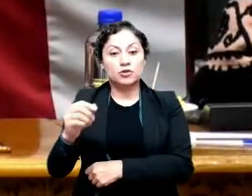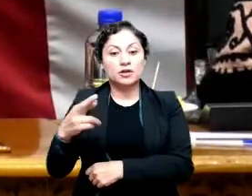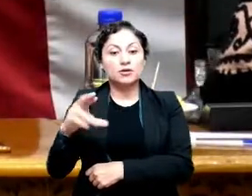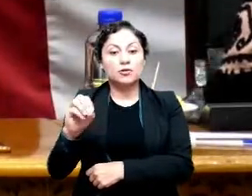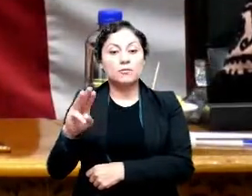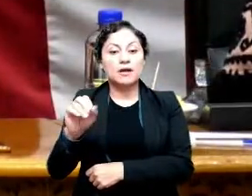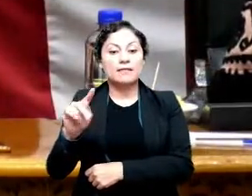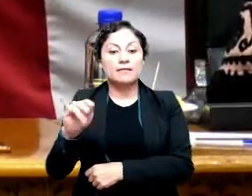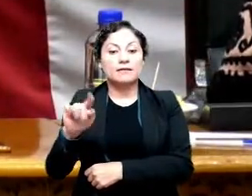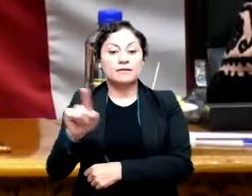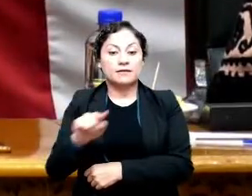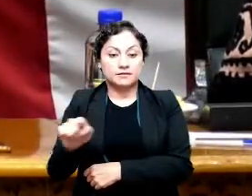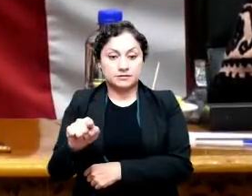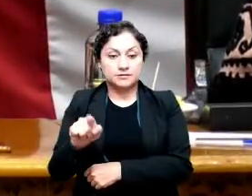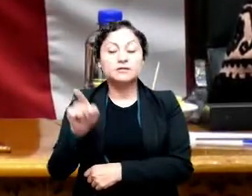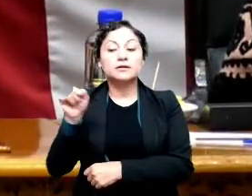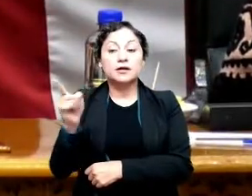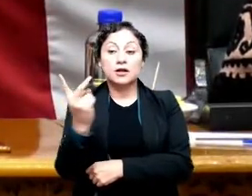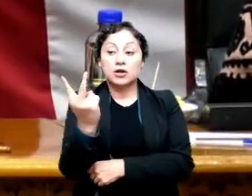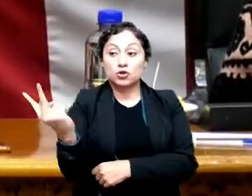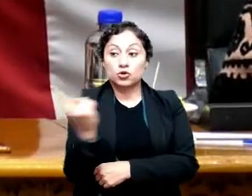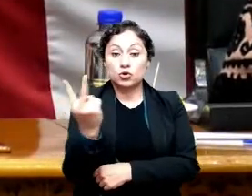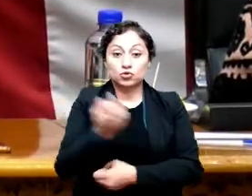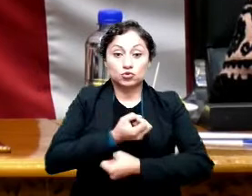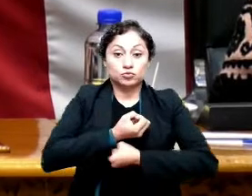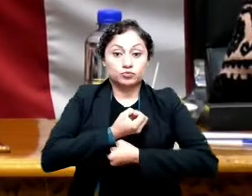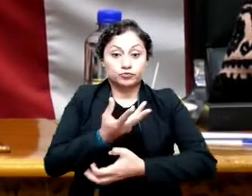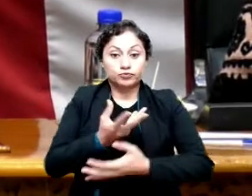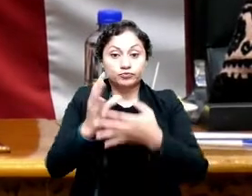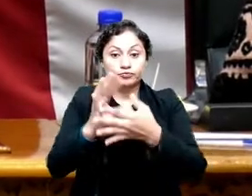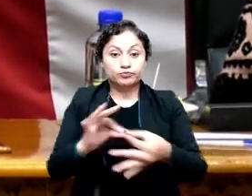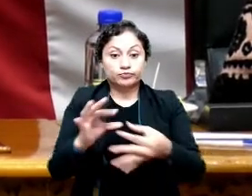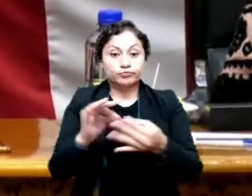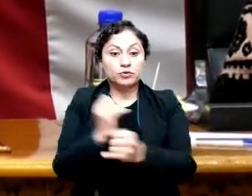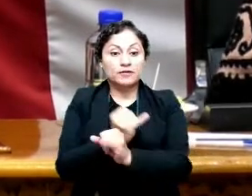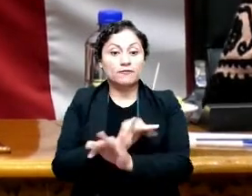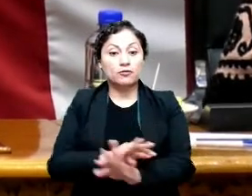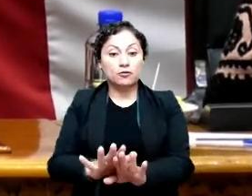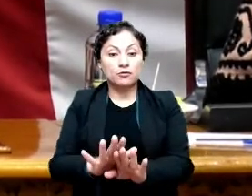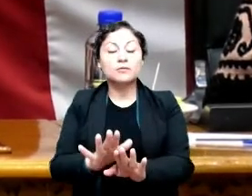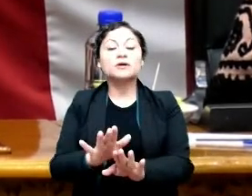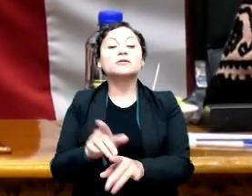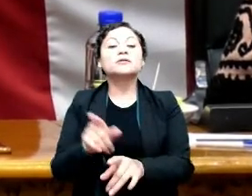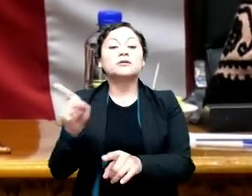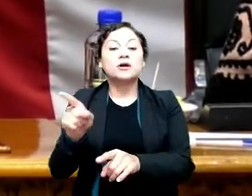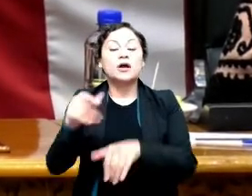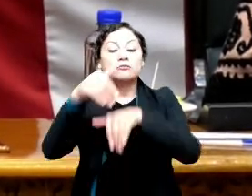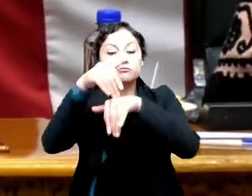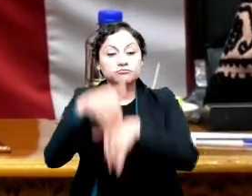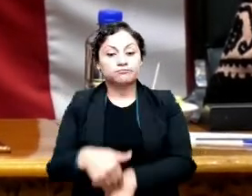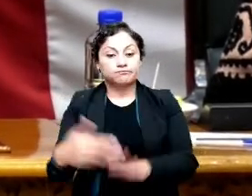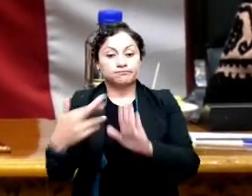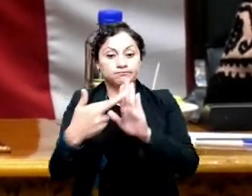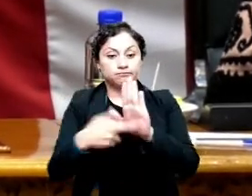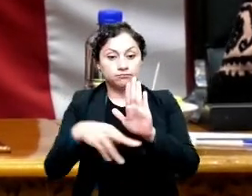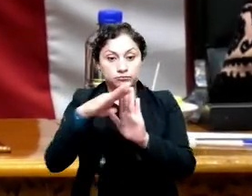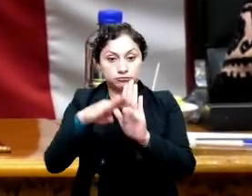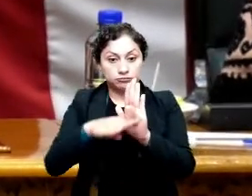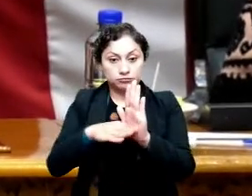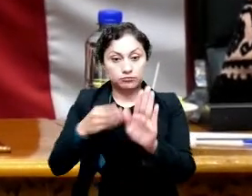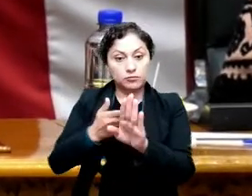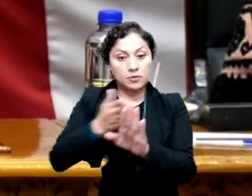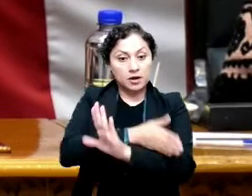Celis. Las comparecencias se desarrollarán observando el protocolo acordado, la